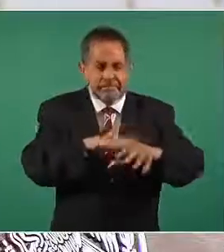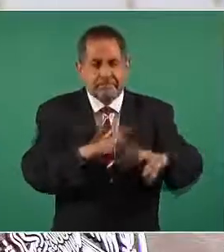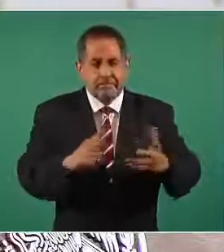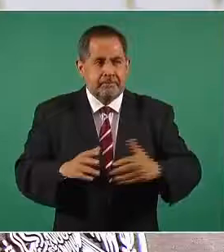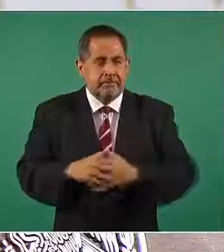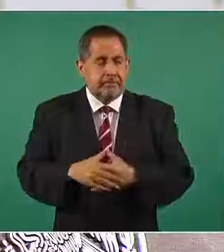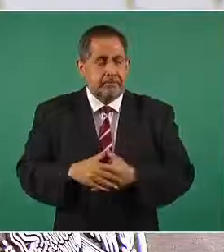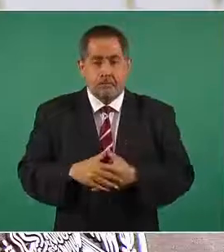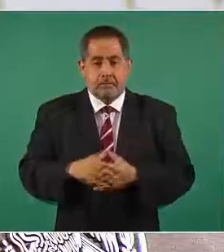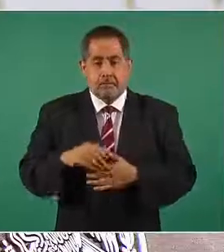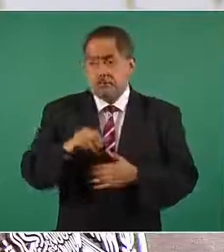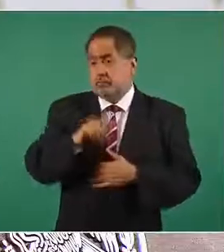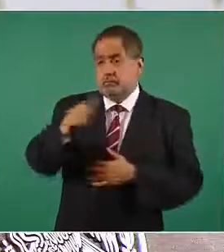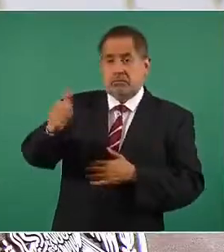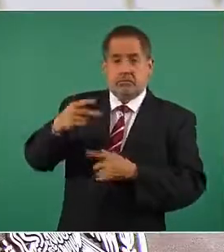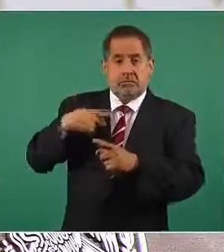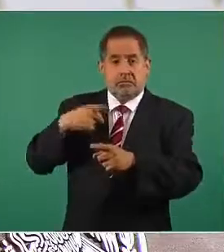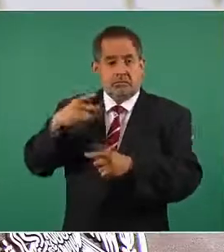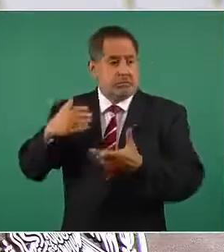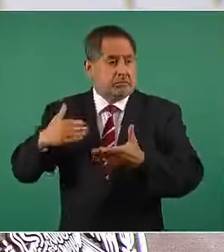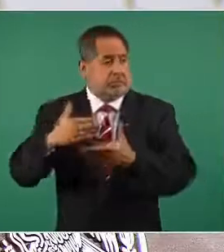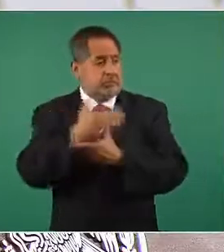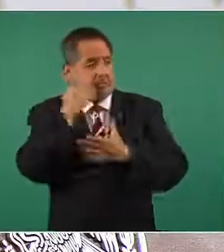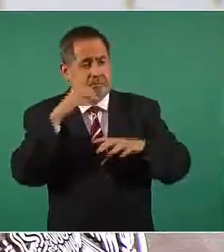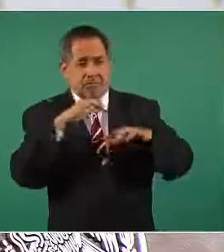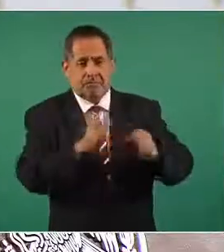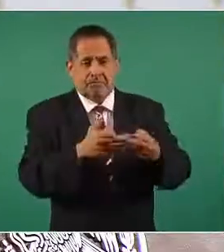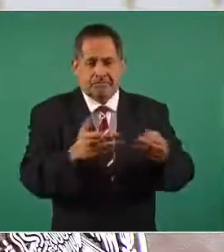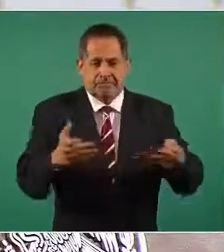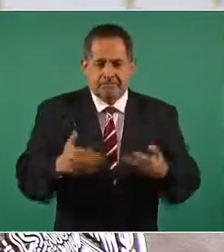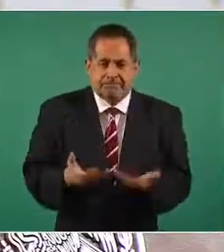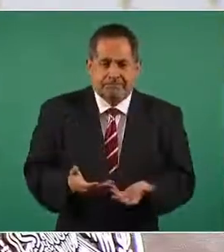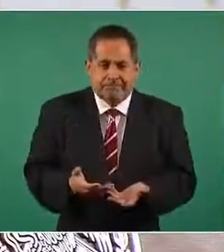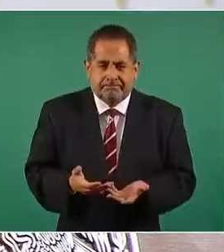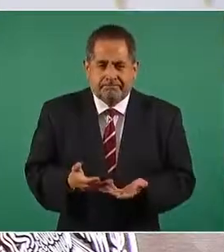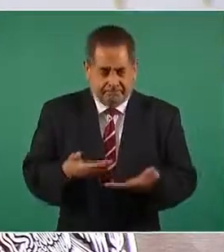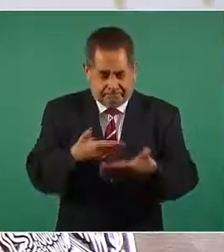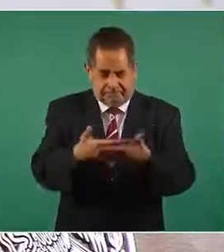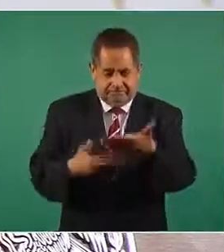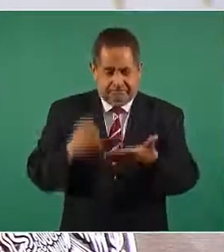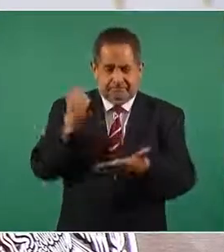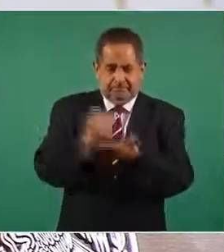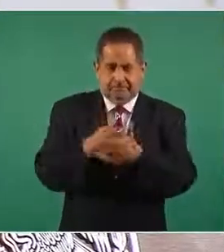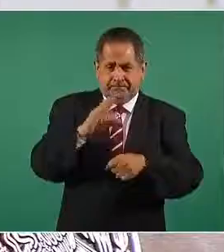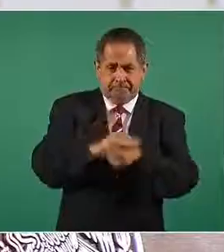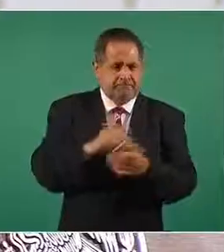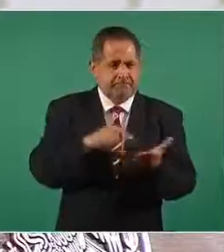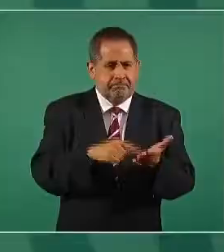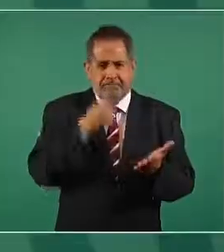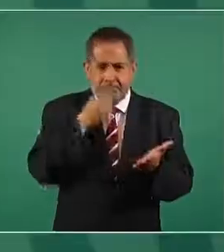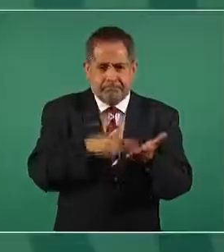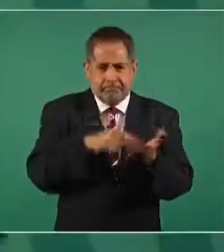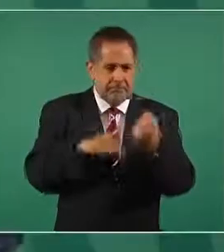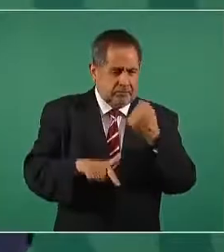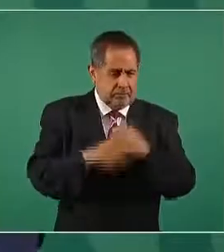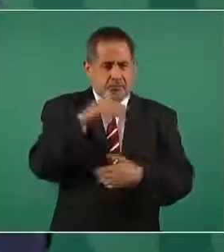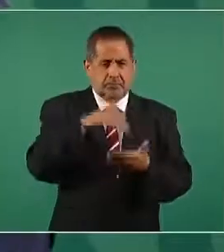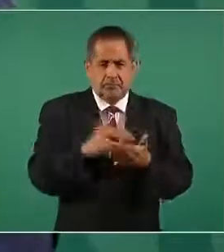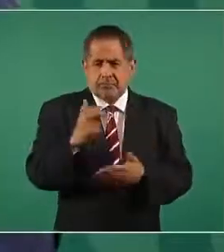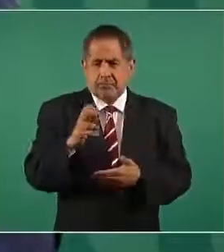Tienen en posesión las tierras. Entonces, la resolución presidencial, en efecto, habla de 12,000